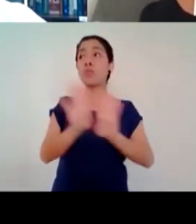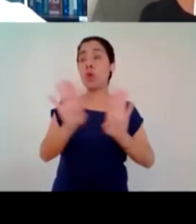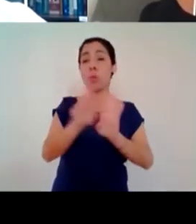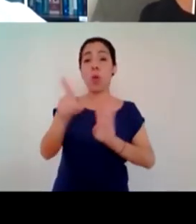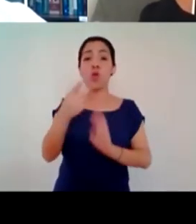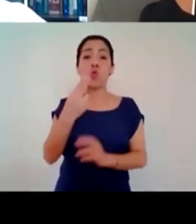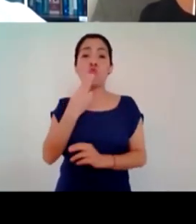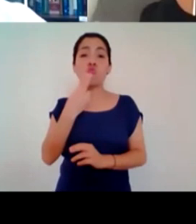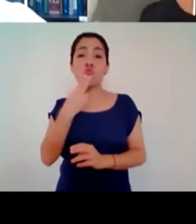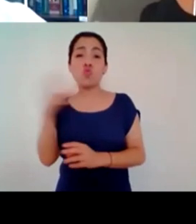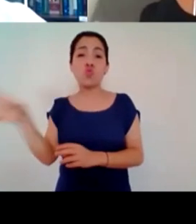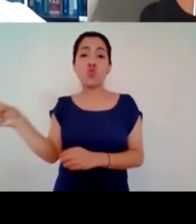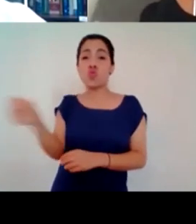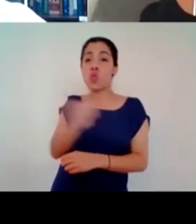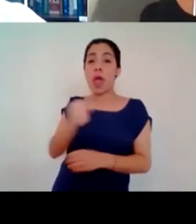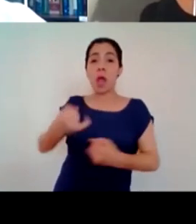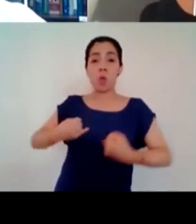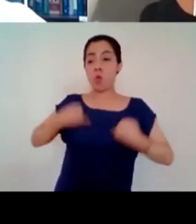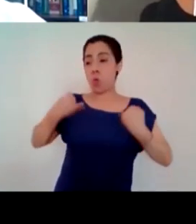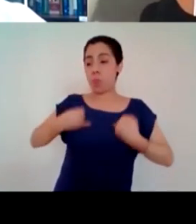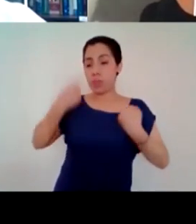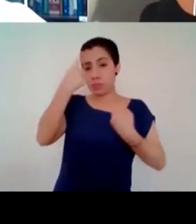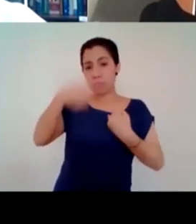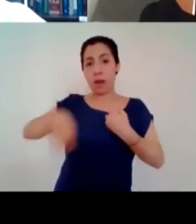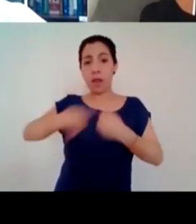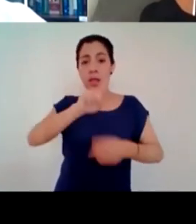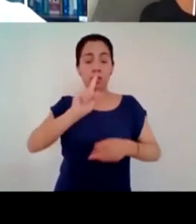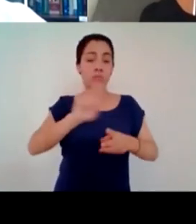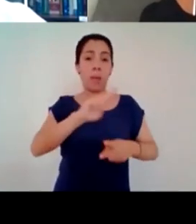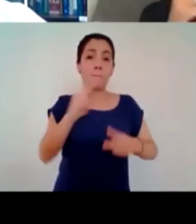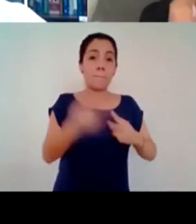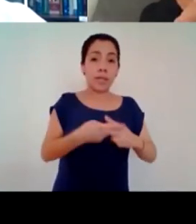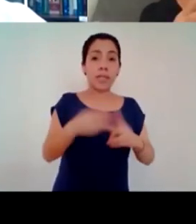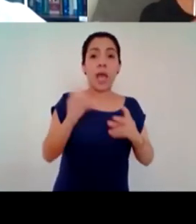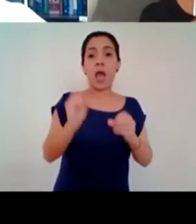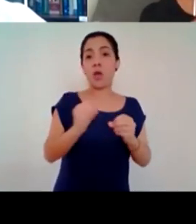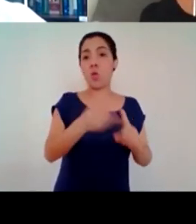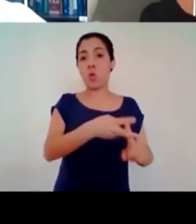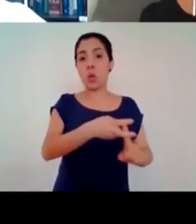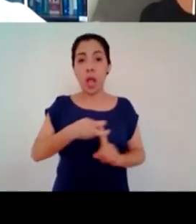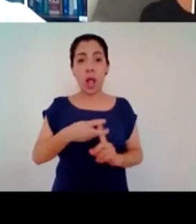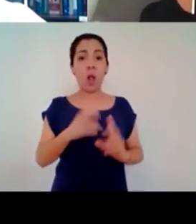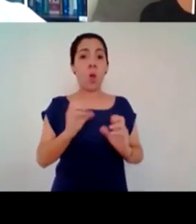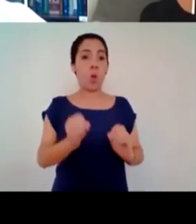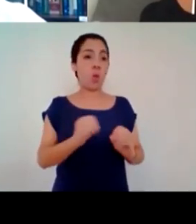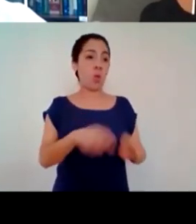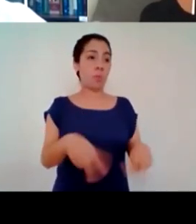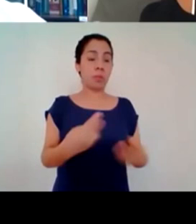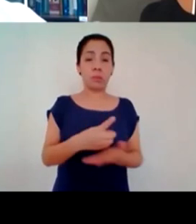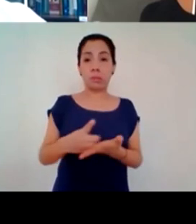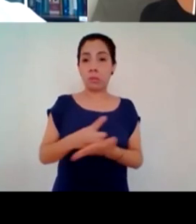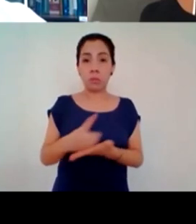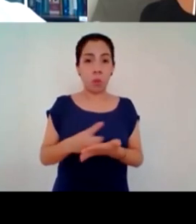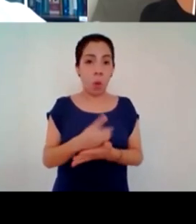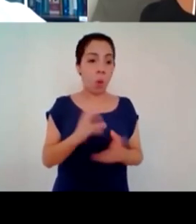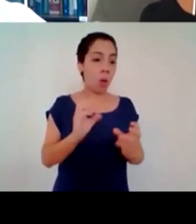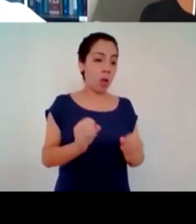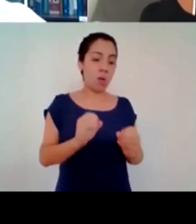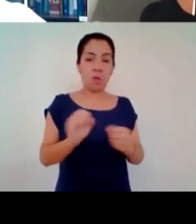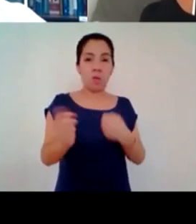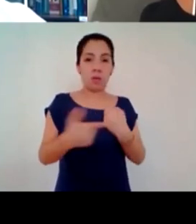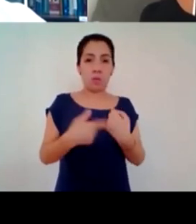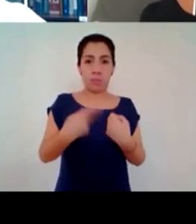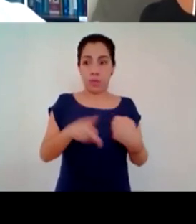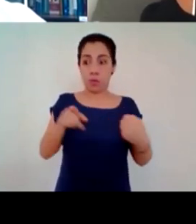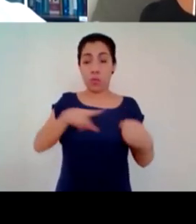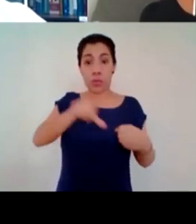como sicarios y los usan para las casas de seguridad en las que tienen o las famosas cocinas que tienen. Y esto hace que estos chavitos